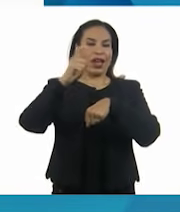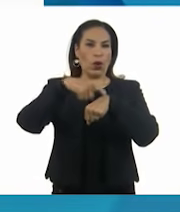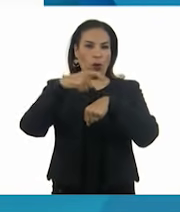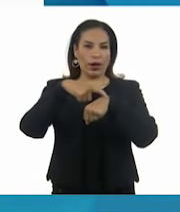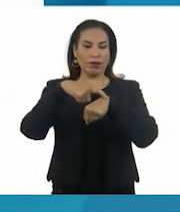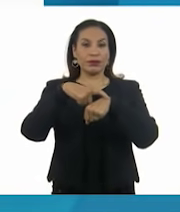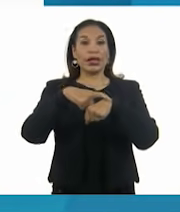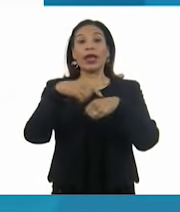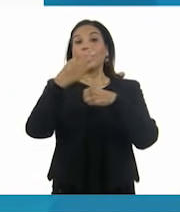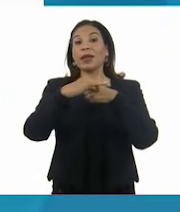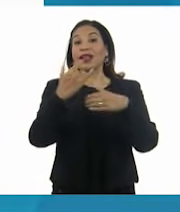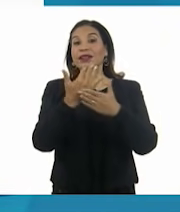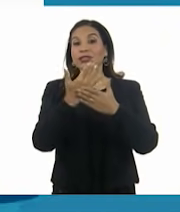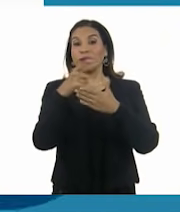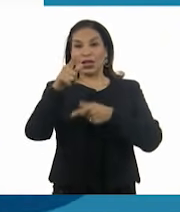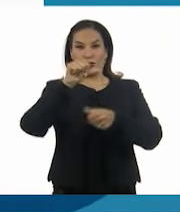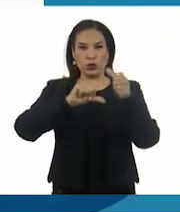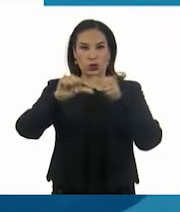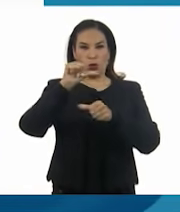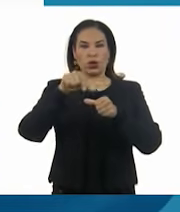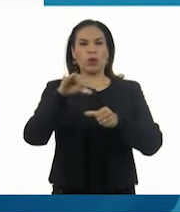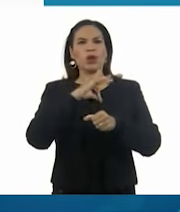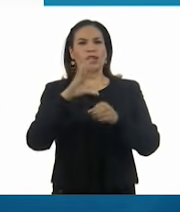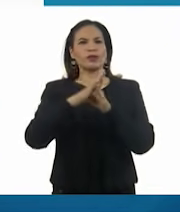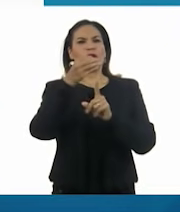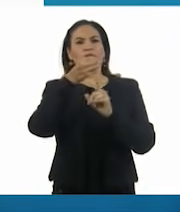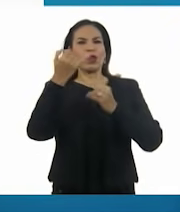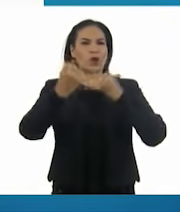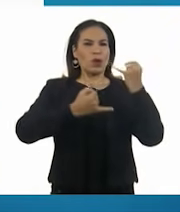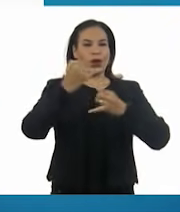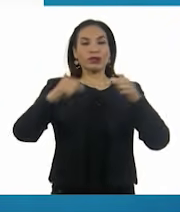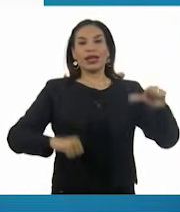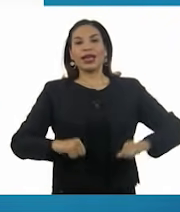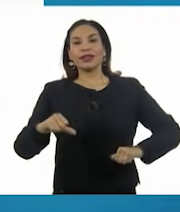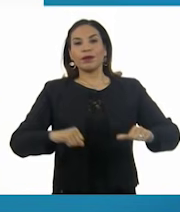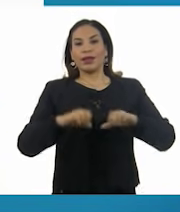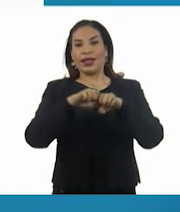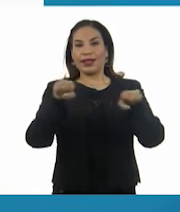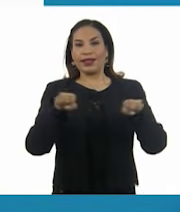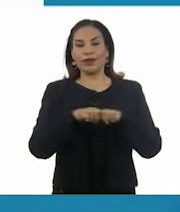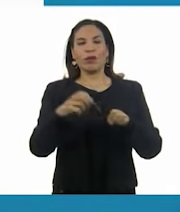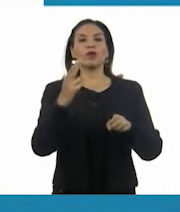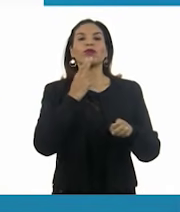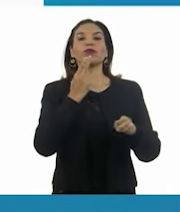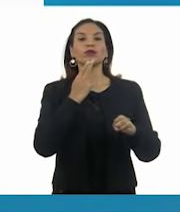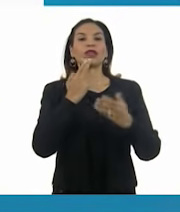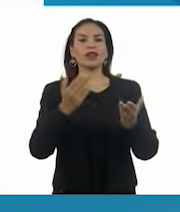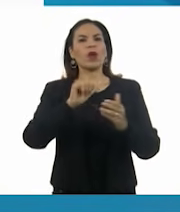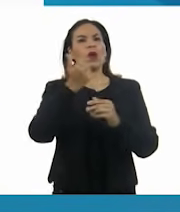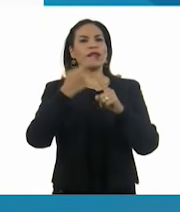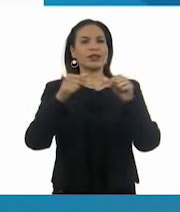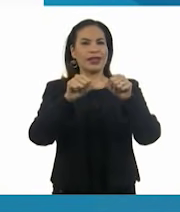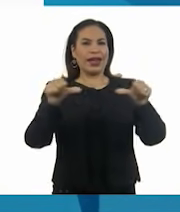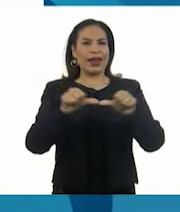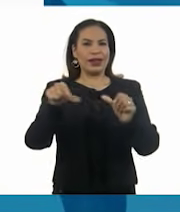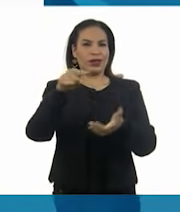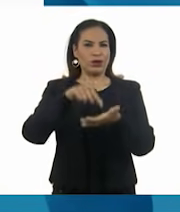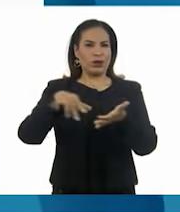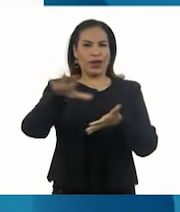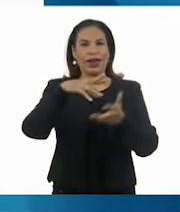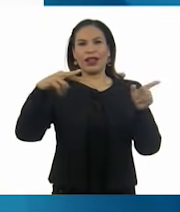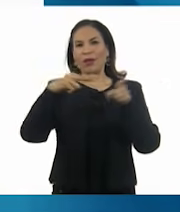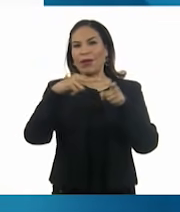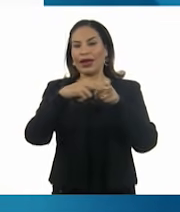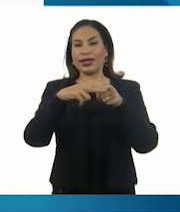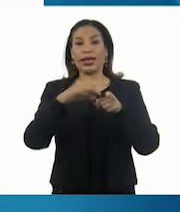Mientras esperan su turno, podemos organizar juegos y actividades en equipos usando otras áreas del parque o